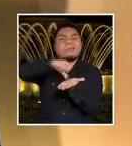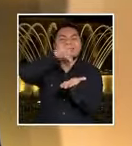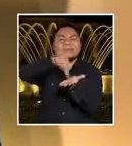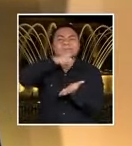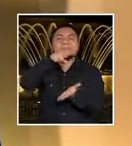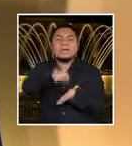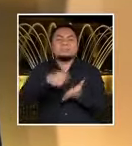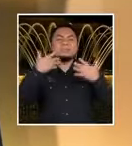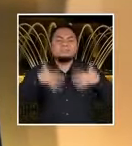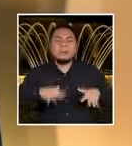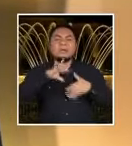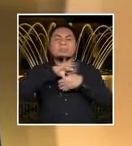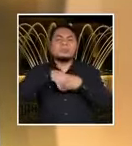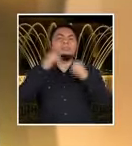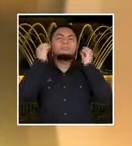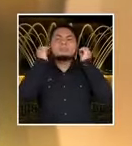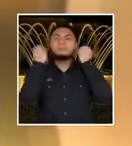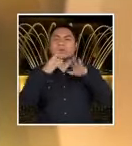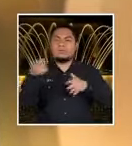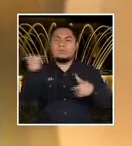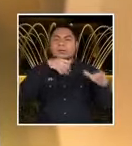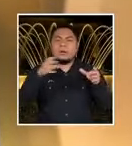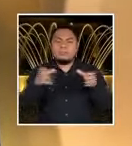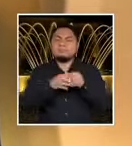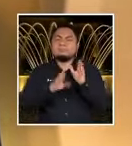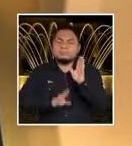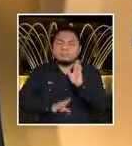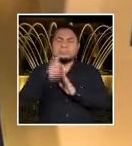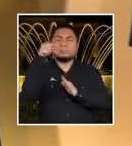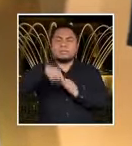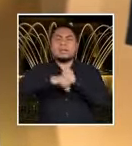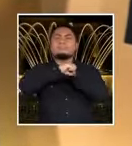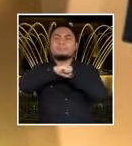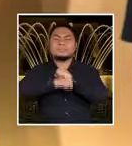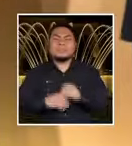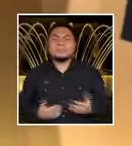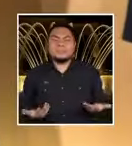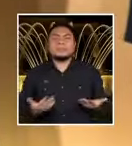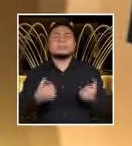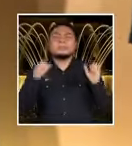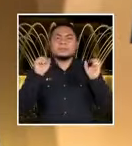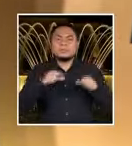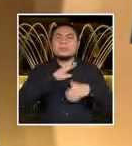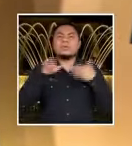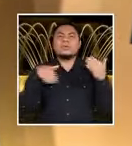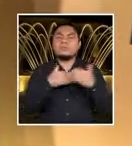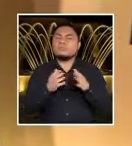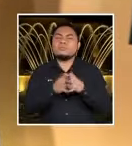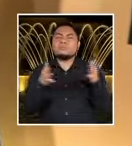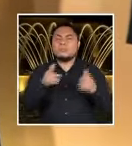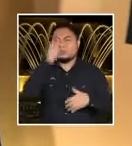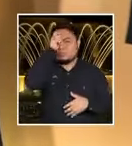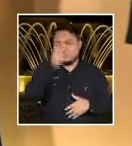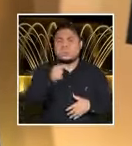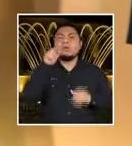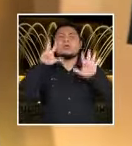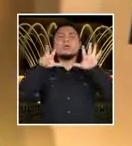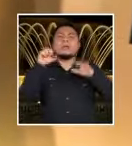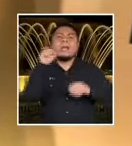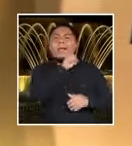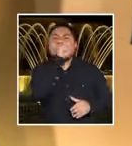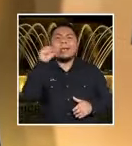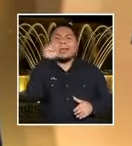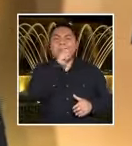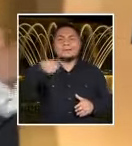han ayudado a poder sacar esta campaña adelante. 8 artistas de muy reconocida trayectoria,